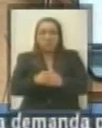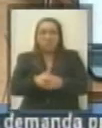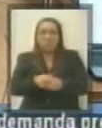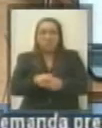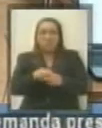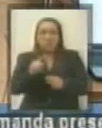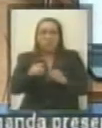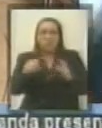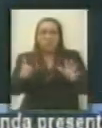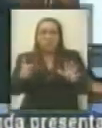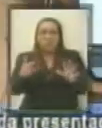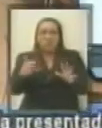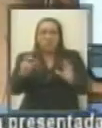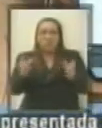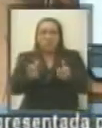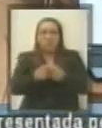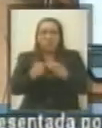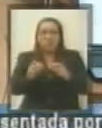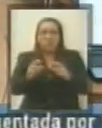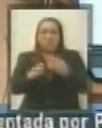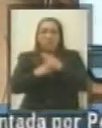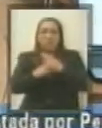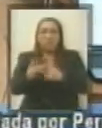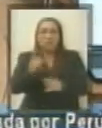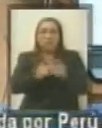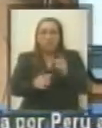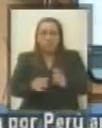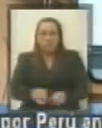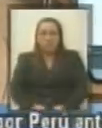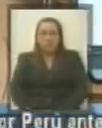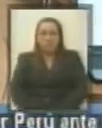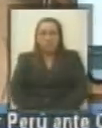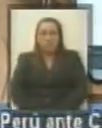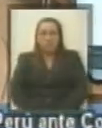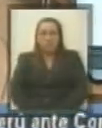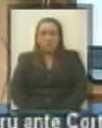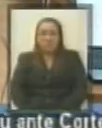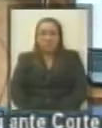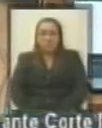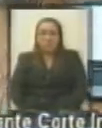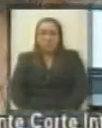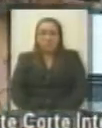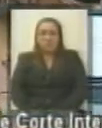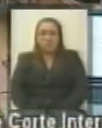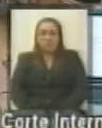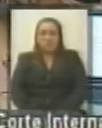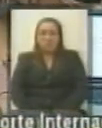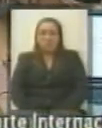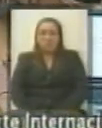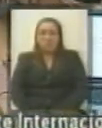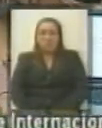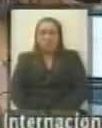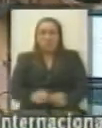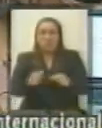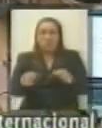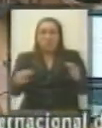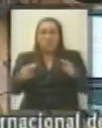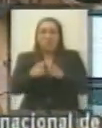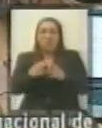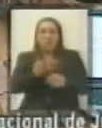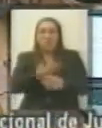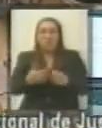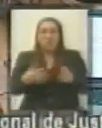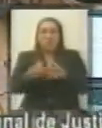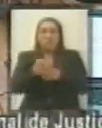Sesión ordinaria de la Comisión de Defensa del Consumidor y Organismos Regulares de los Servicios Públicos. Acá se encuentra la presidenta del Consejo de Ministros,